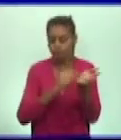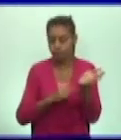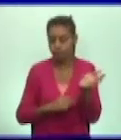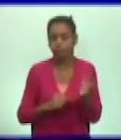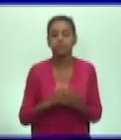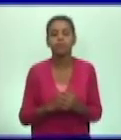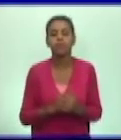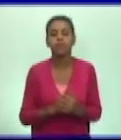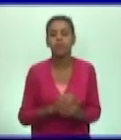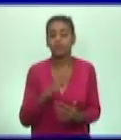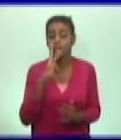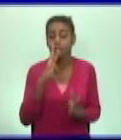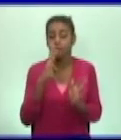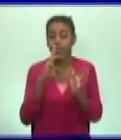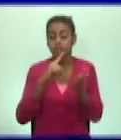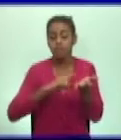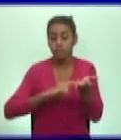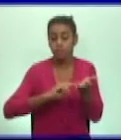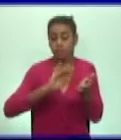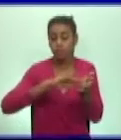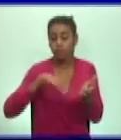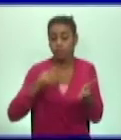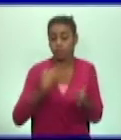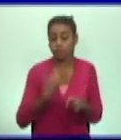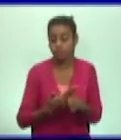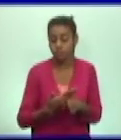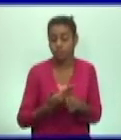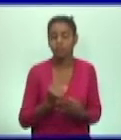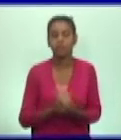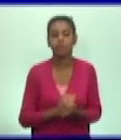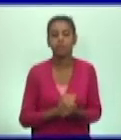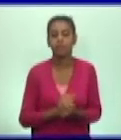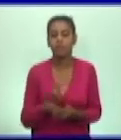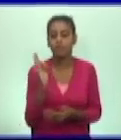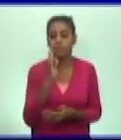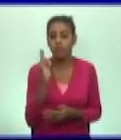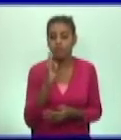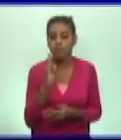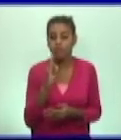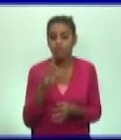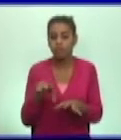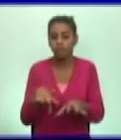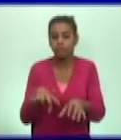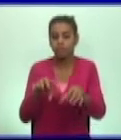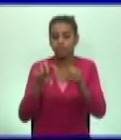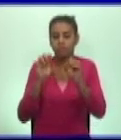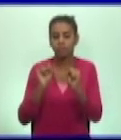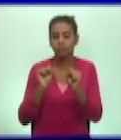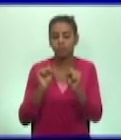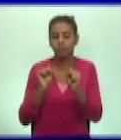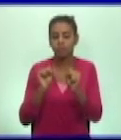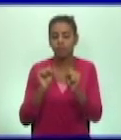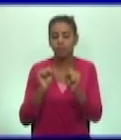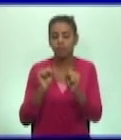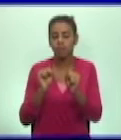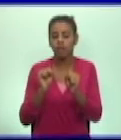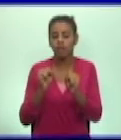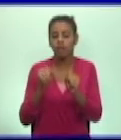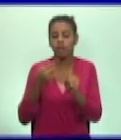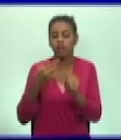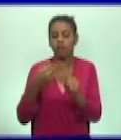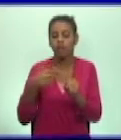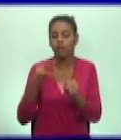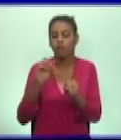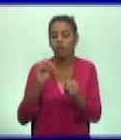después, y esto es importante, dice que los franceses ocuparon Saigón y a fines de 1949 la capital de